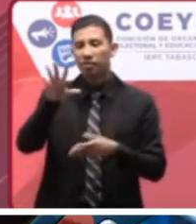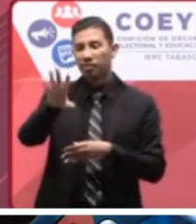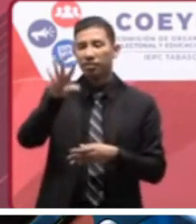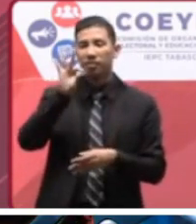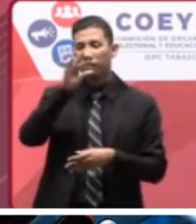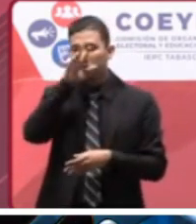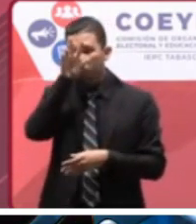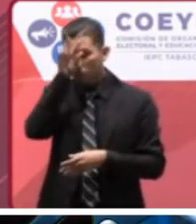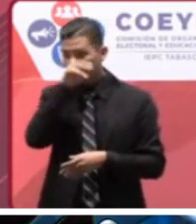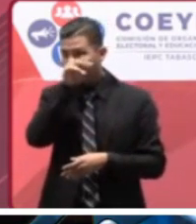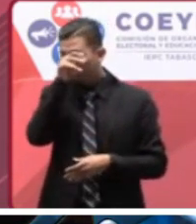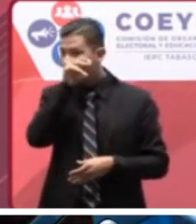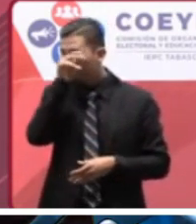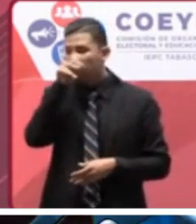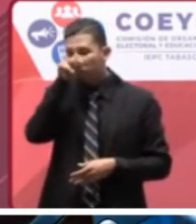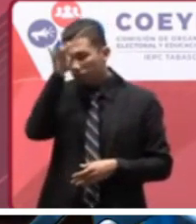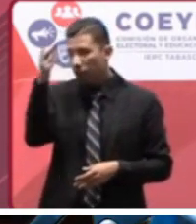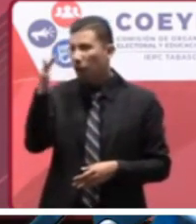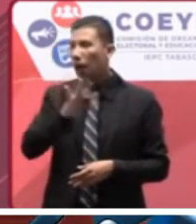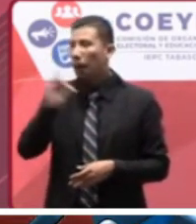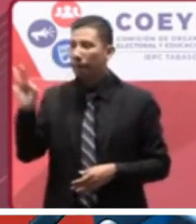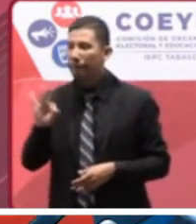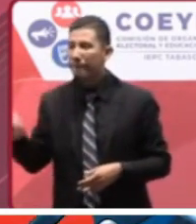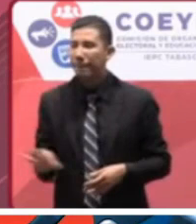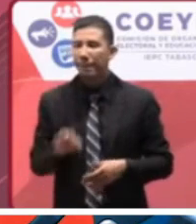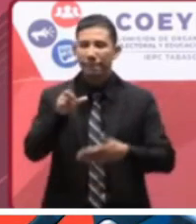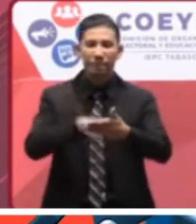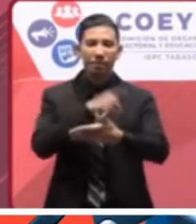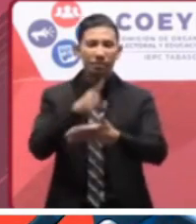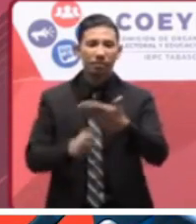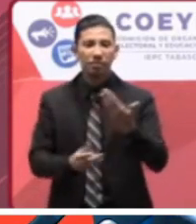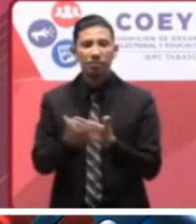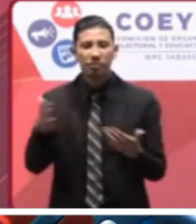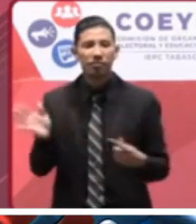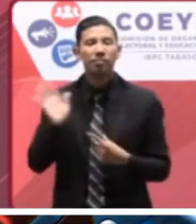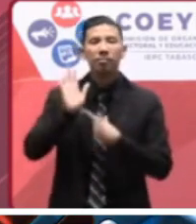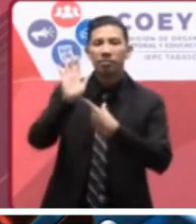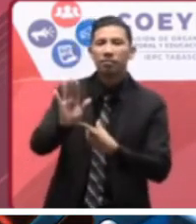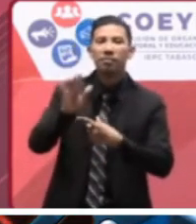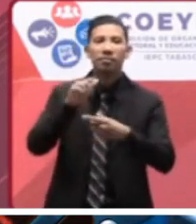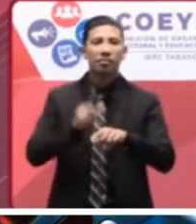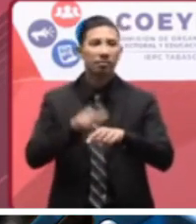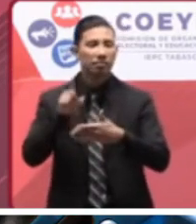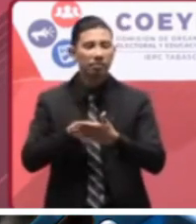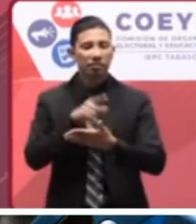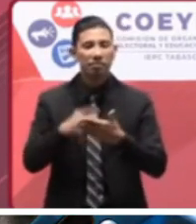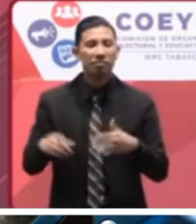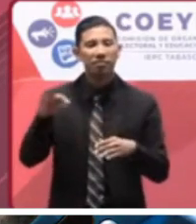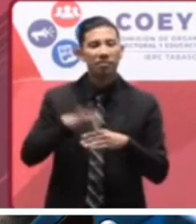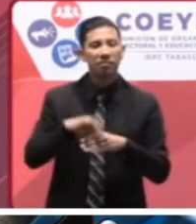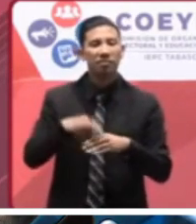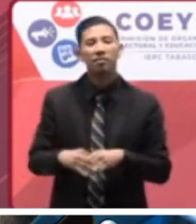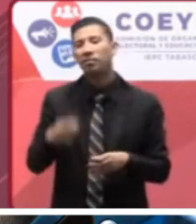más del 50% de los votos de los electores que se presentaron a las urnas. Y